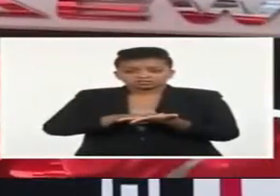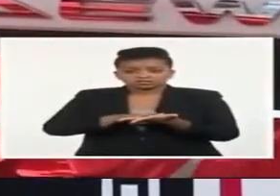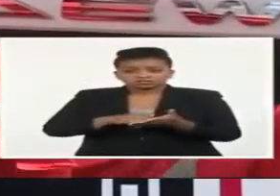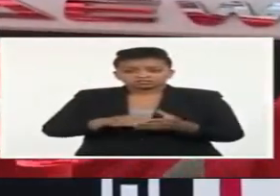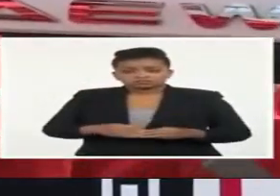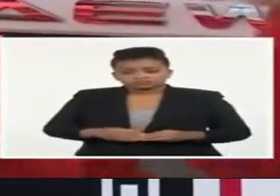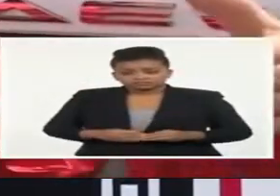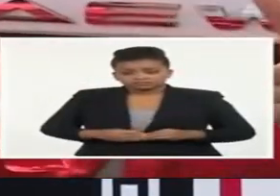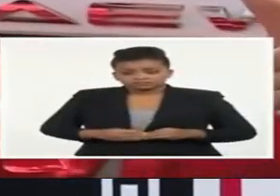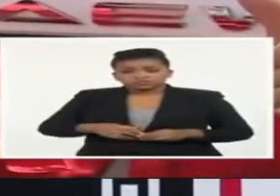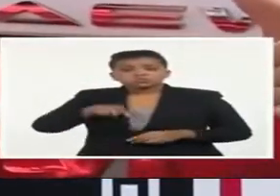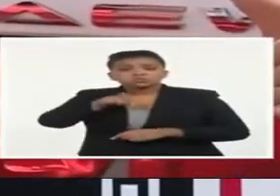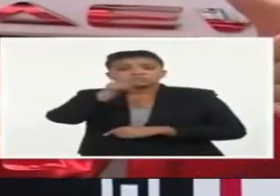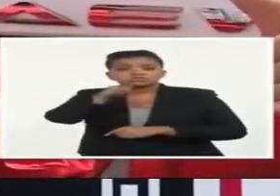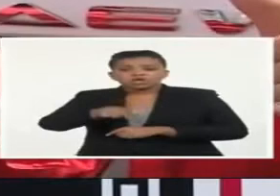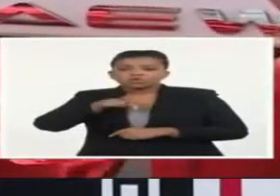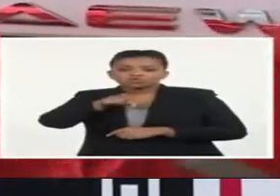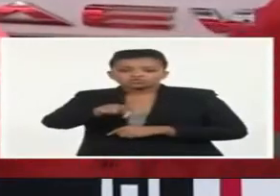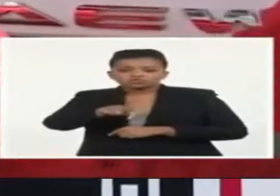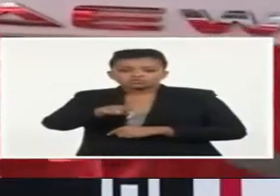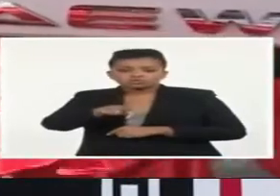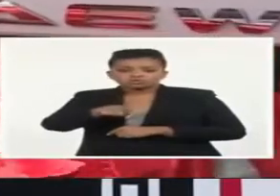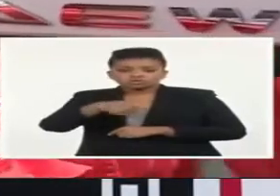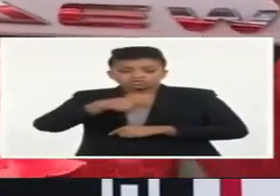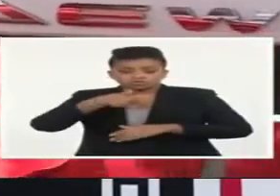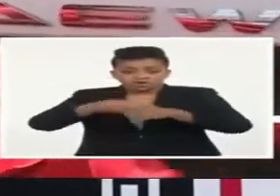Ahí tiene que haber responsables.